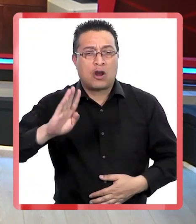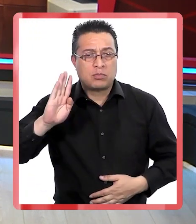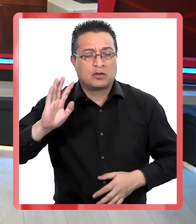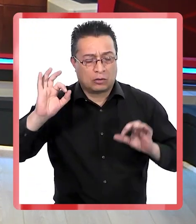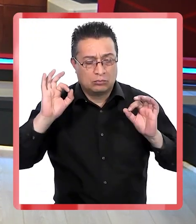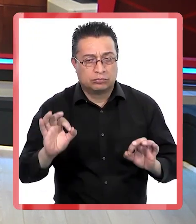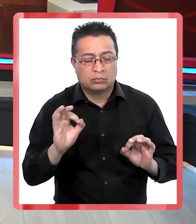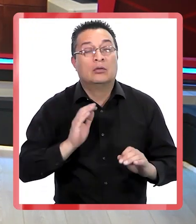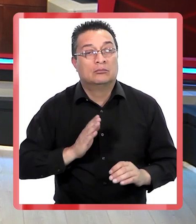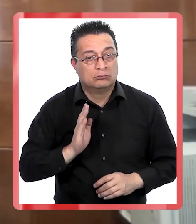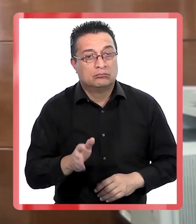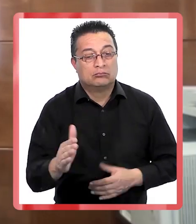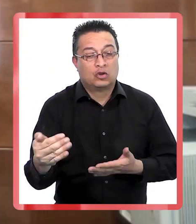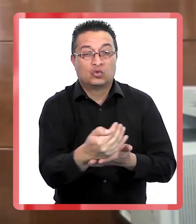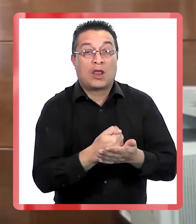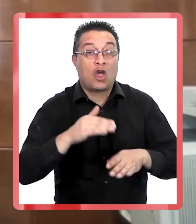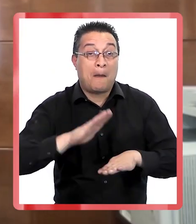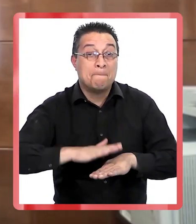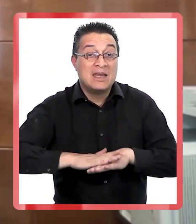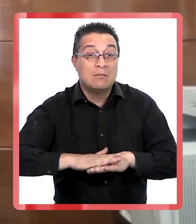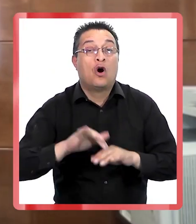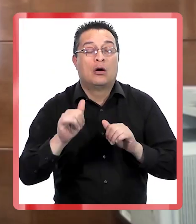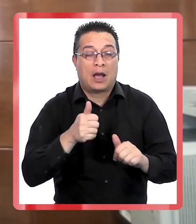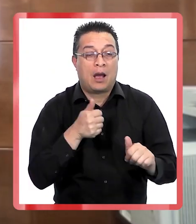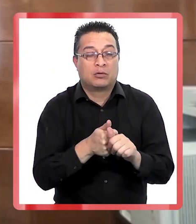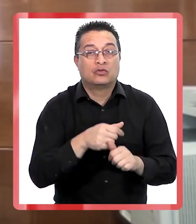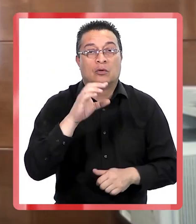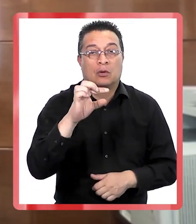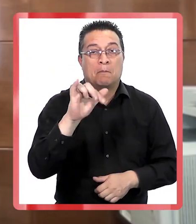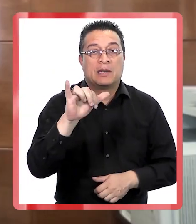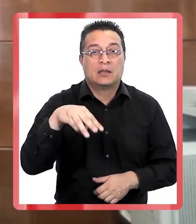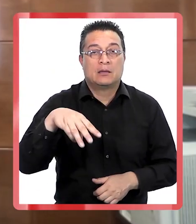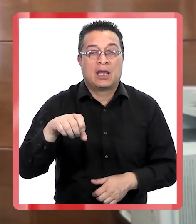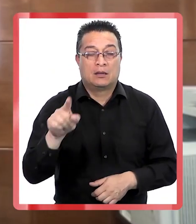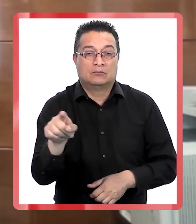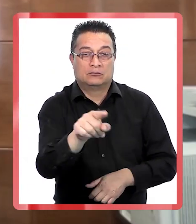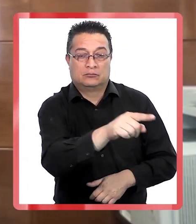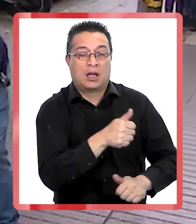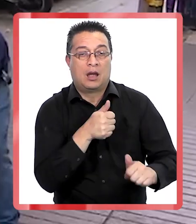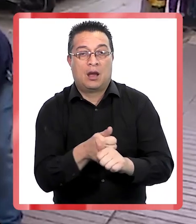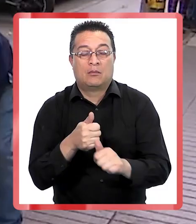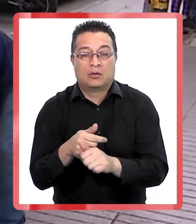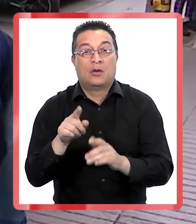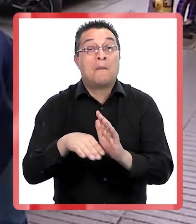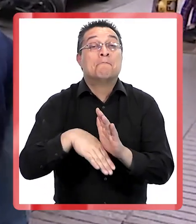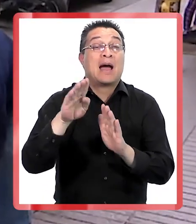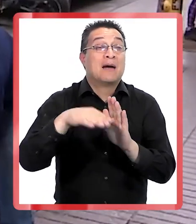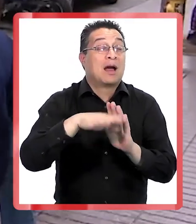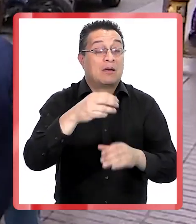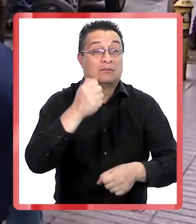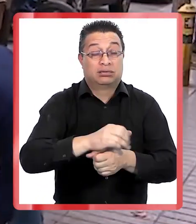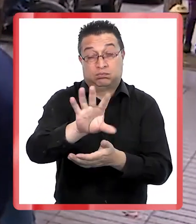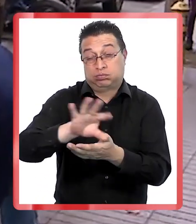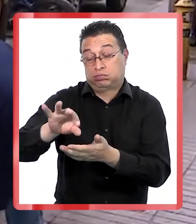convicción está puesta en avanzar en salario mínimo con apoyo a la pequeña y mediana empresa, que son parte de los